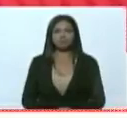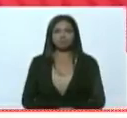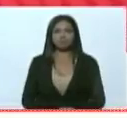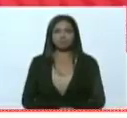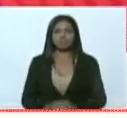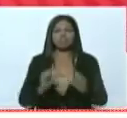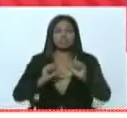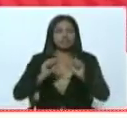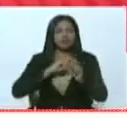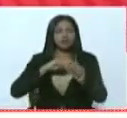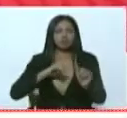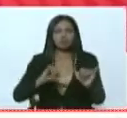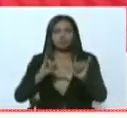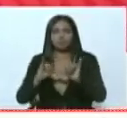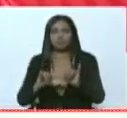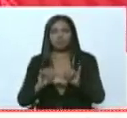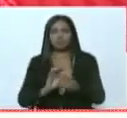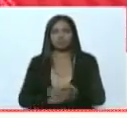continuar.